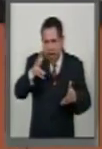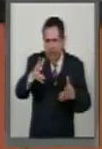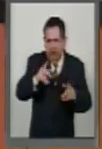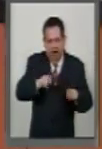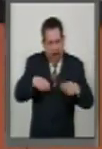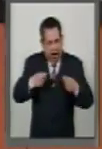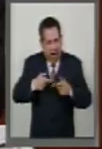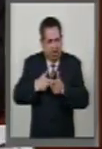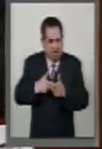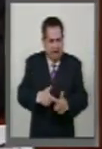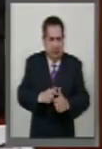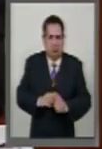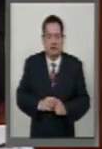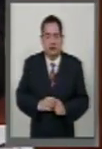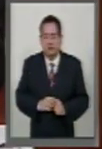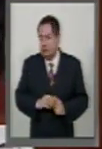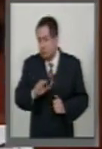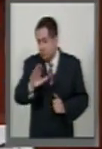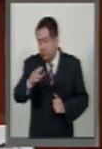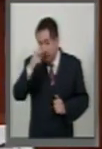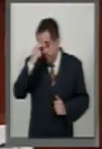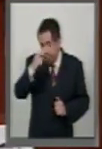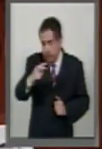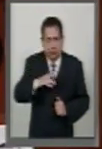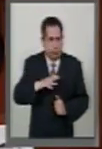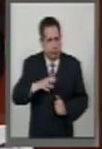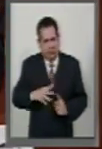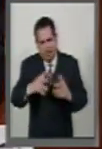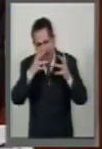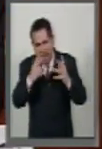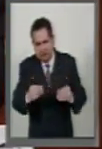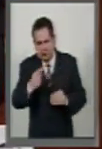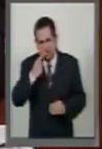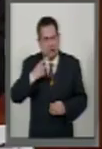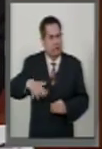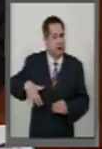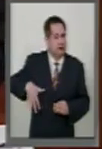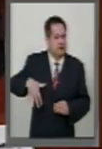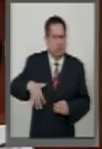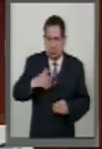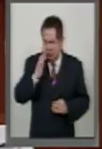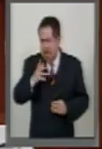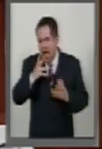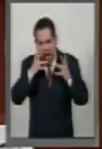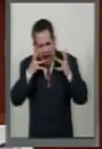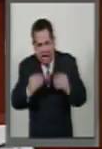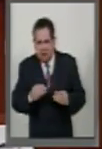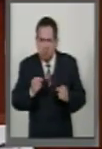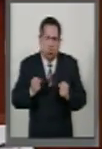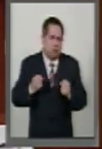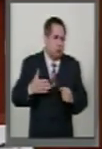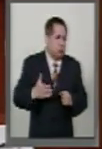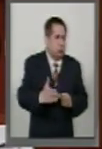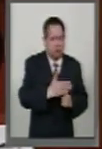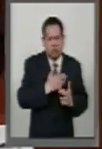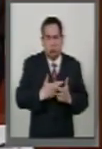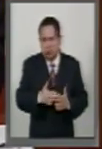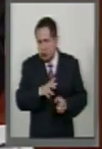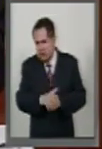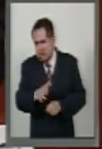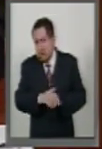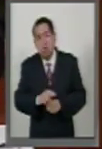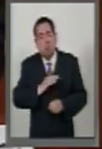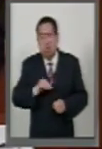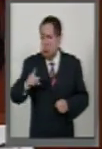mismos. En México contamos con un gran potencial, como lo comentaba anteriormente, necesario para que la